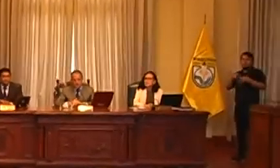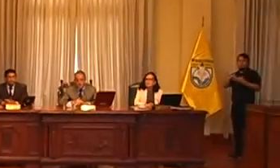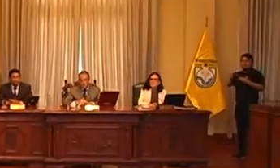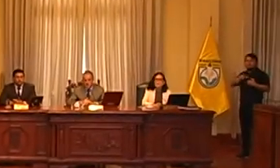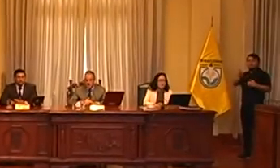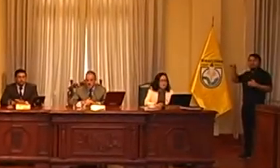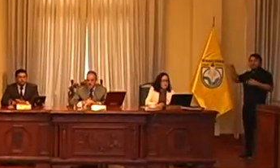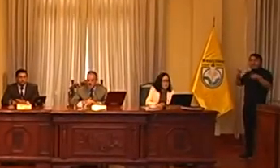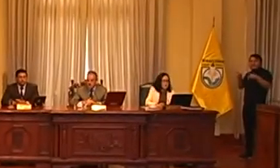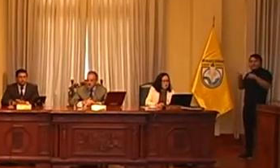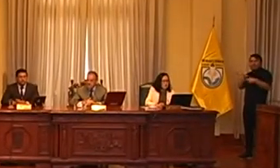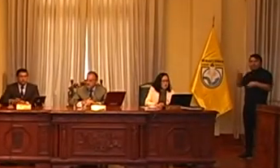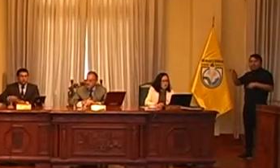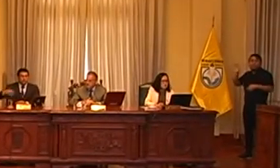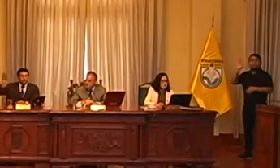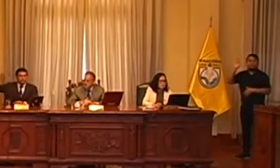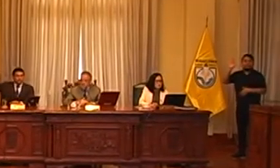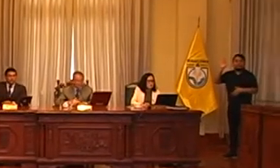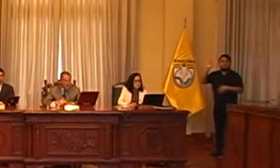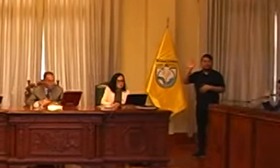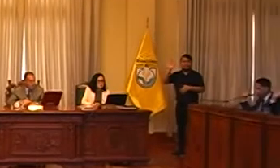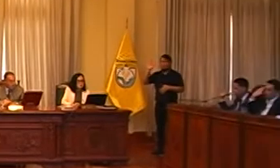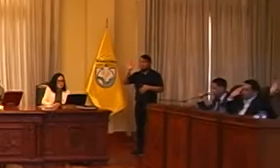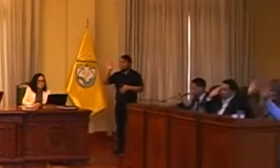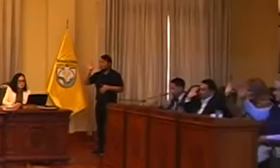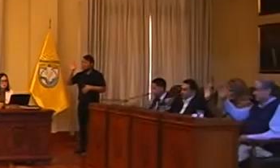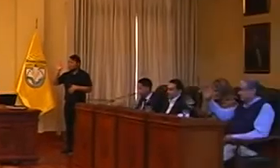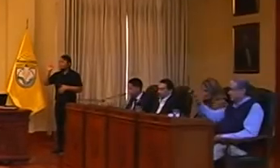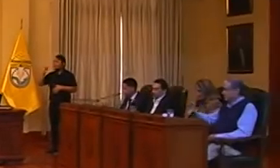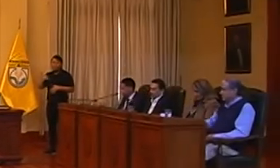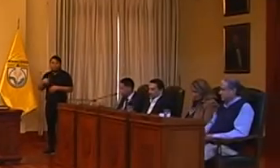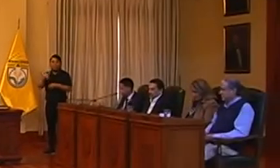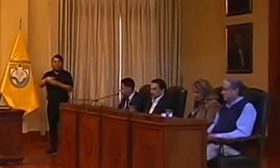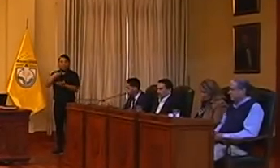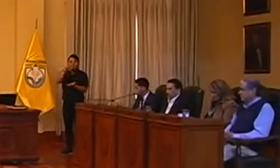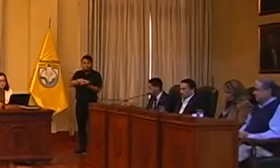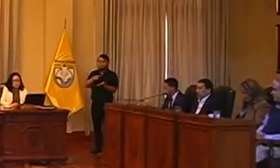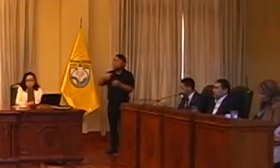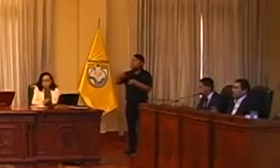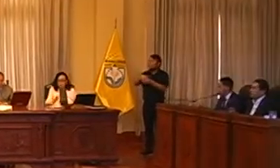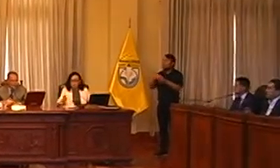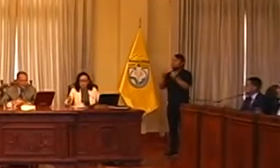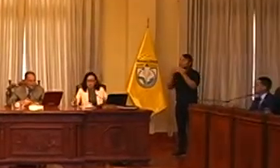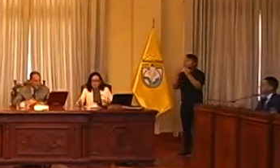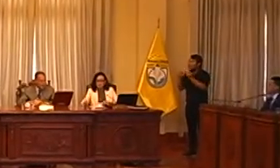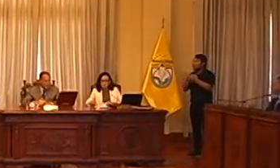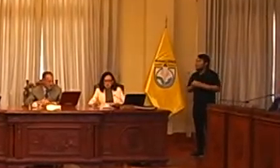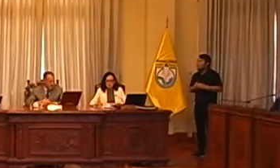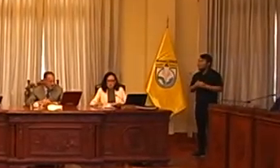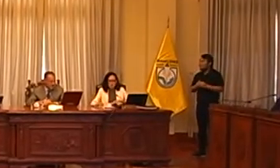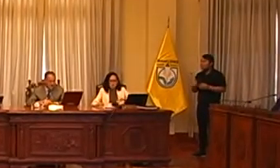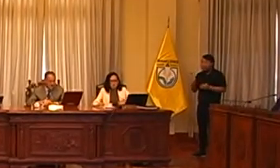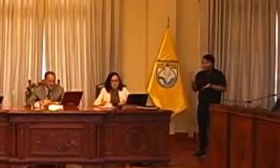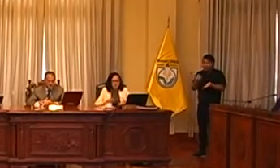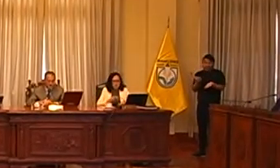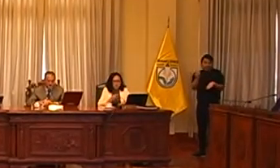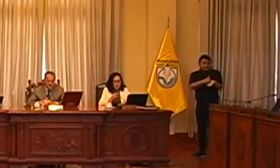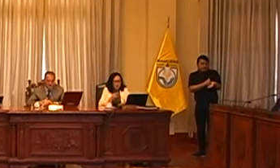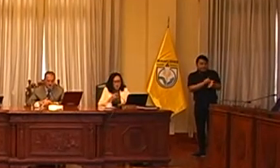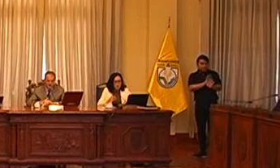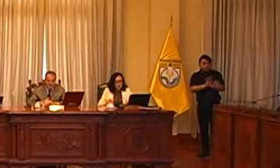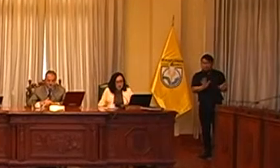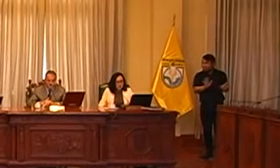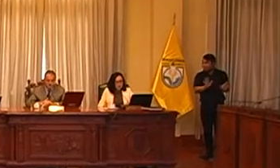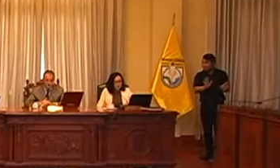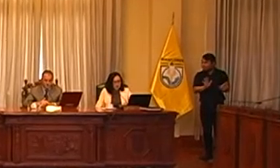si no han expresado un señal de conformidad, se aprueba por unanimidad de votos también. Muchas gracias. ¿Tenemos más temas? Creo que ya no hay más